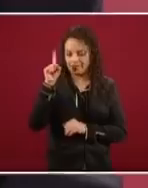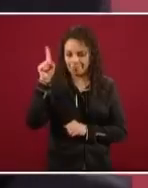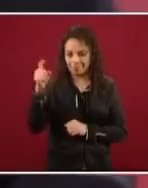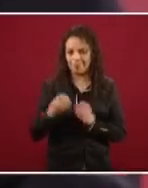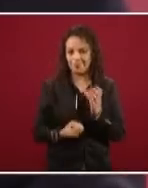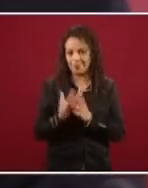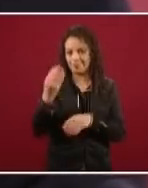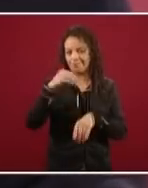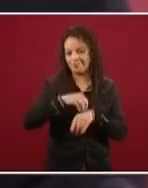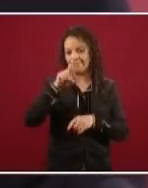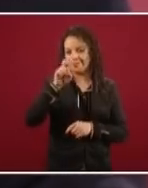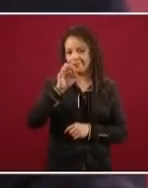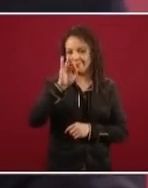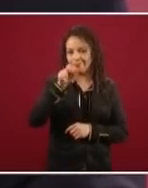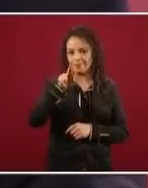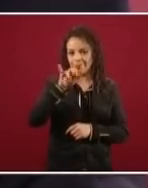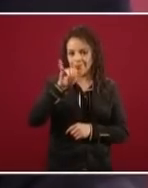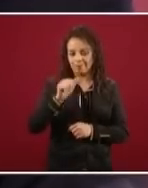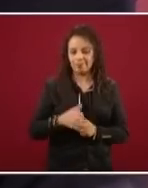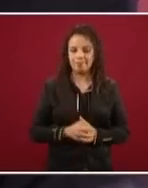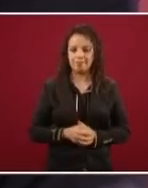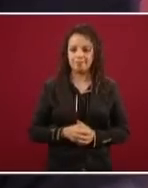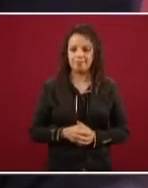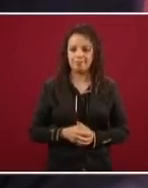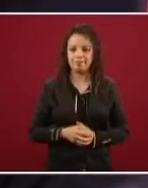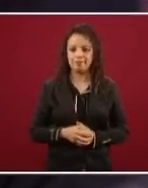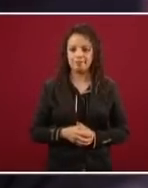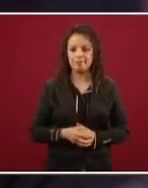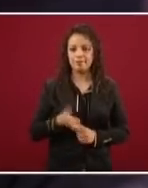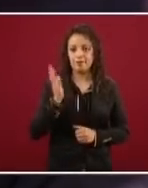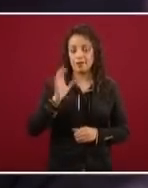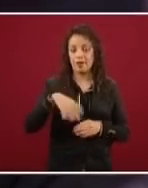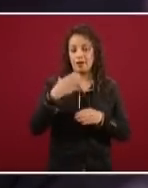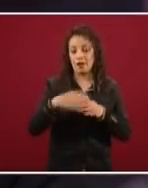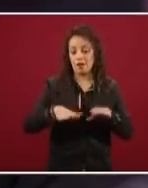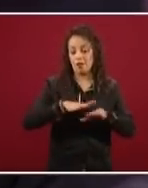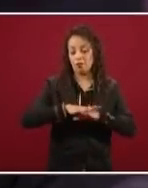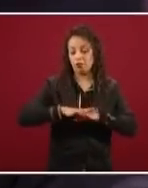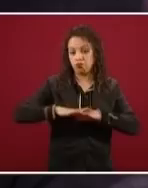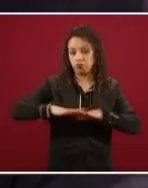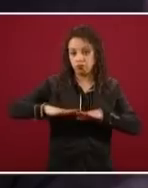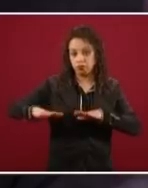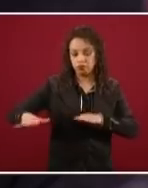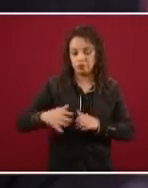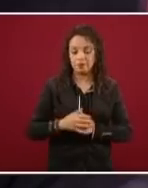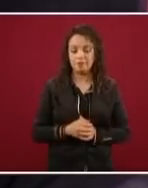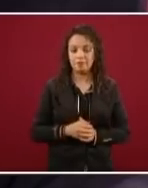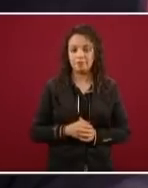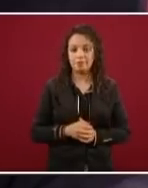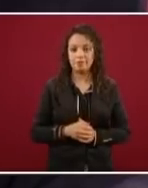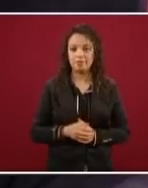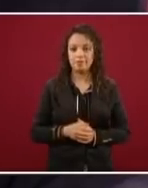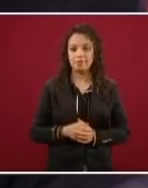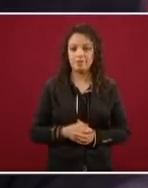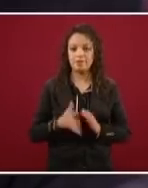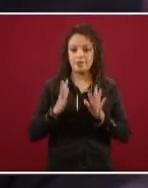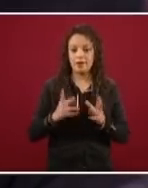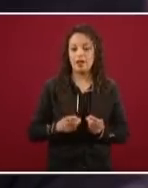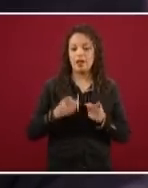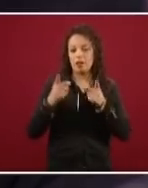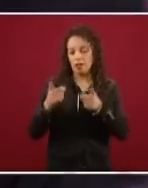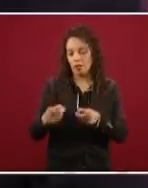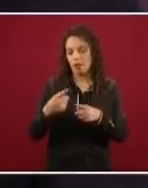estamos terminando el relleno y ya se asignaron los